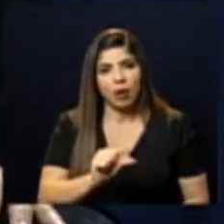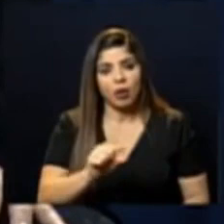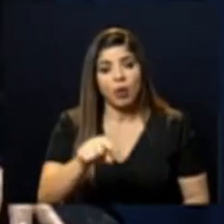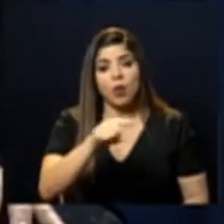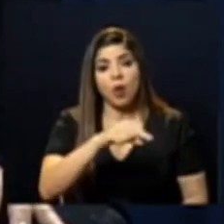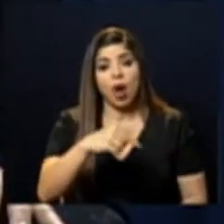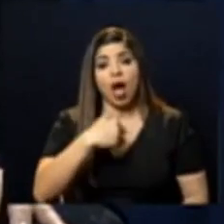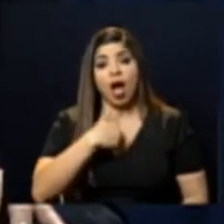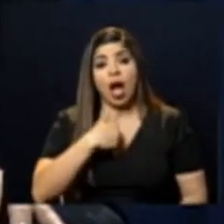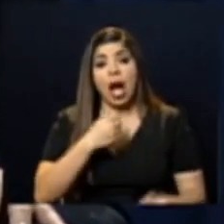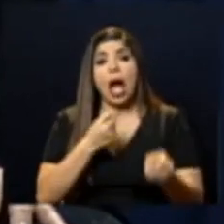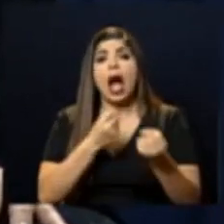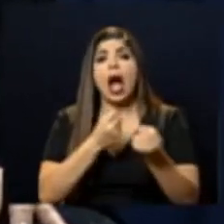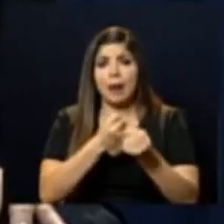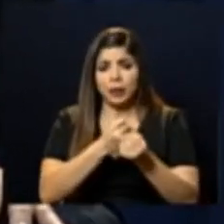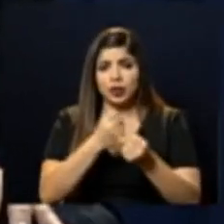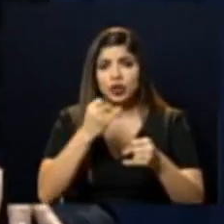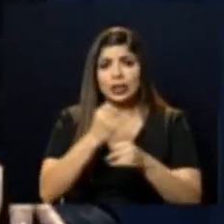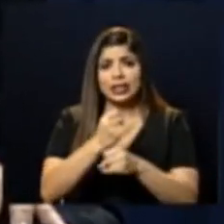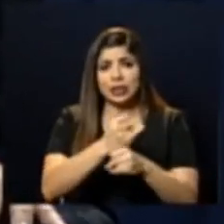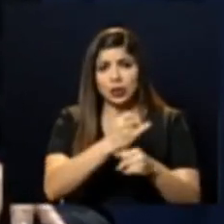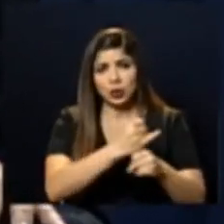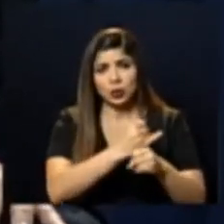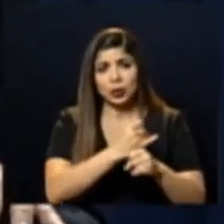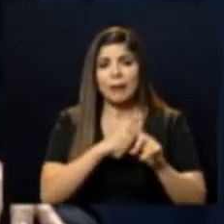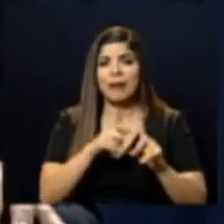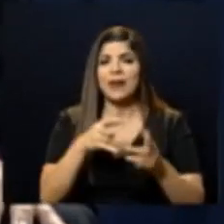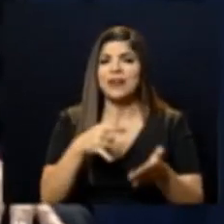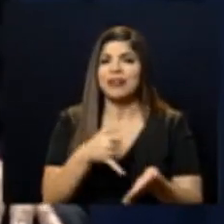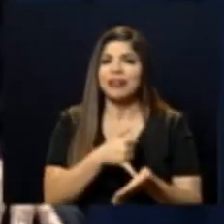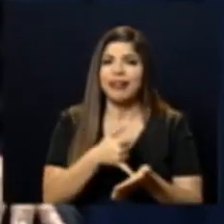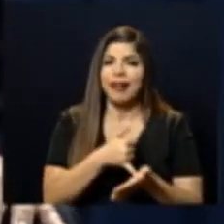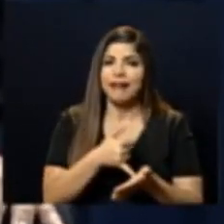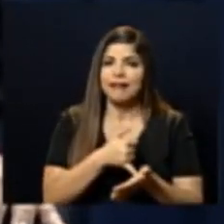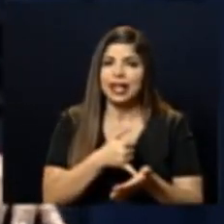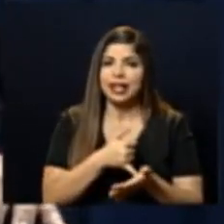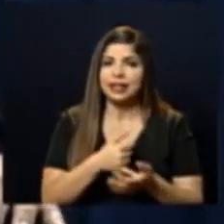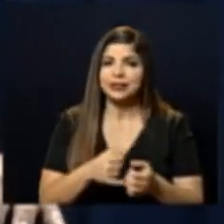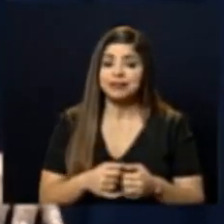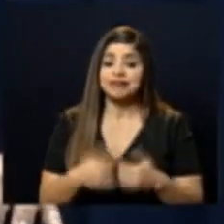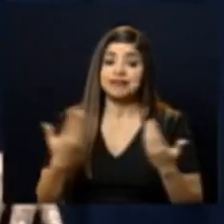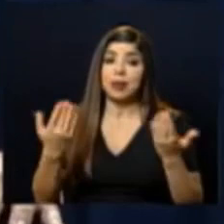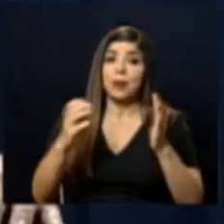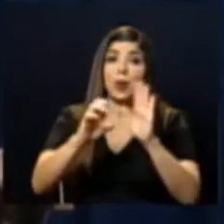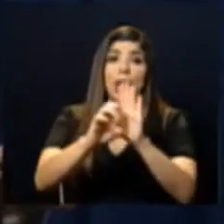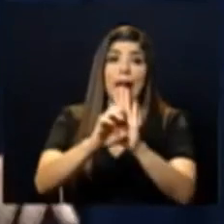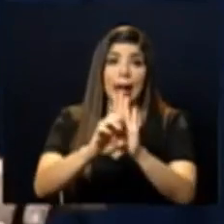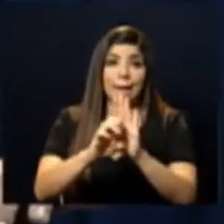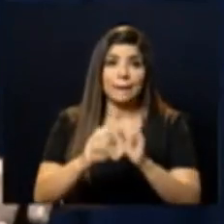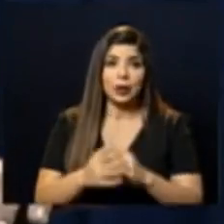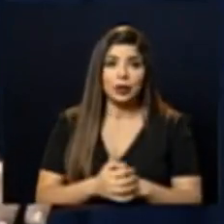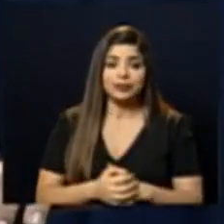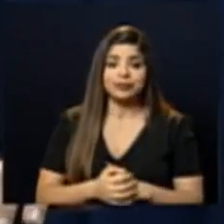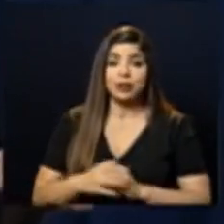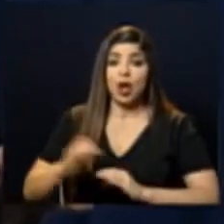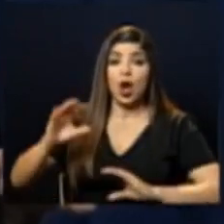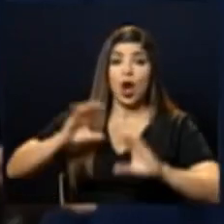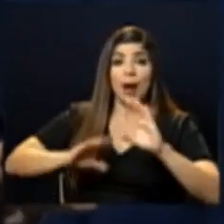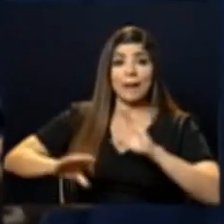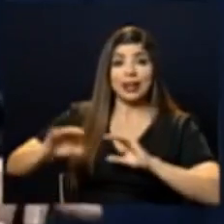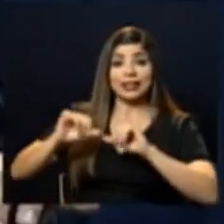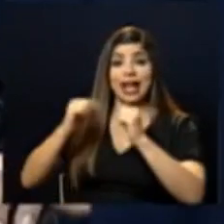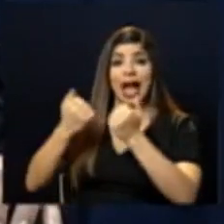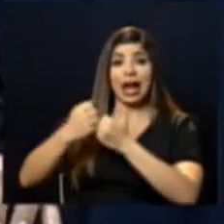un apoyo institucional débil. Por ejemplo, el comercio y el